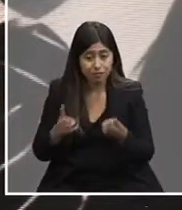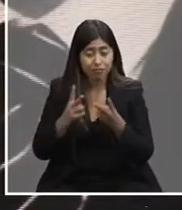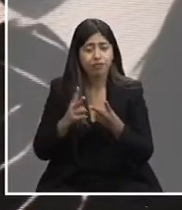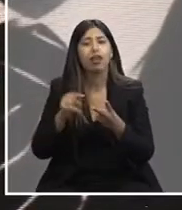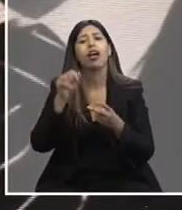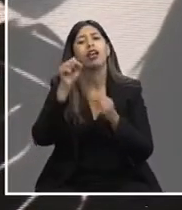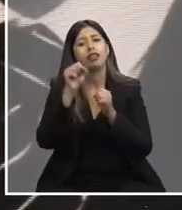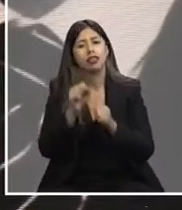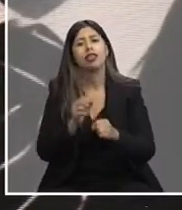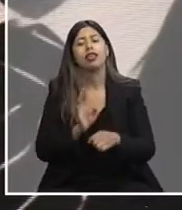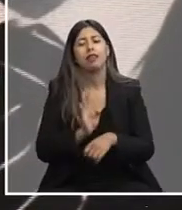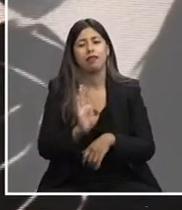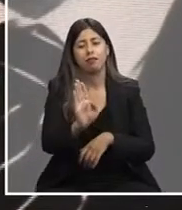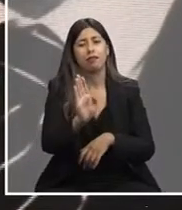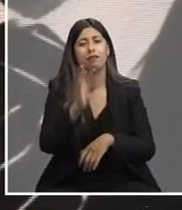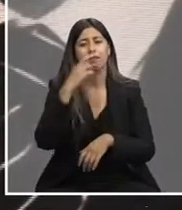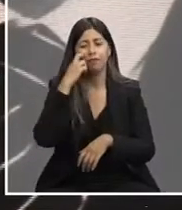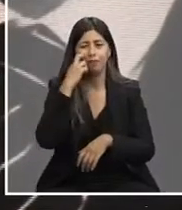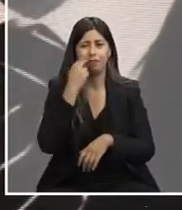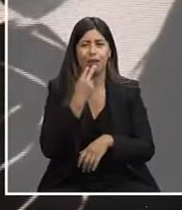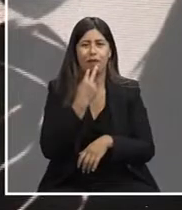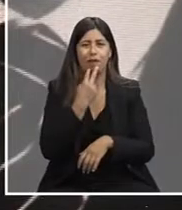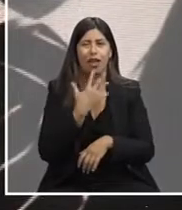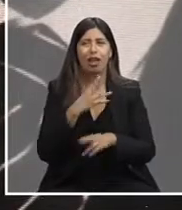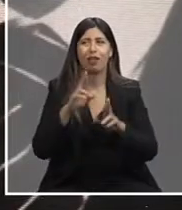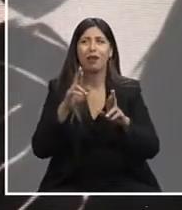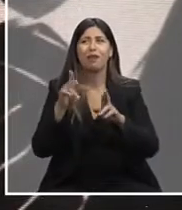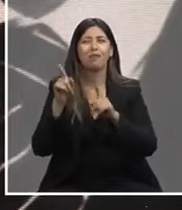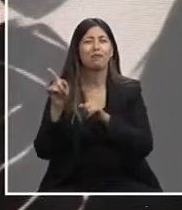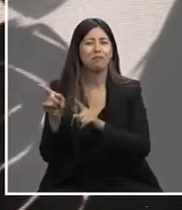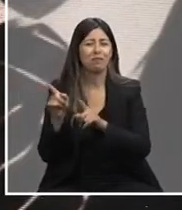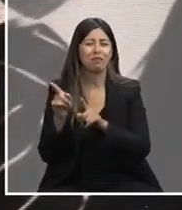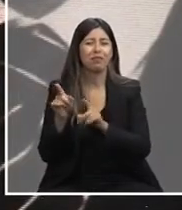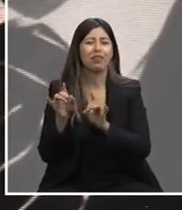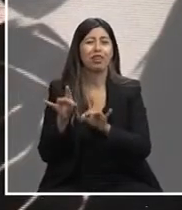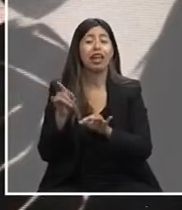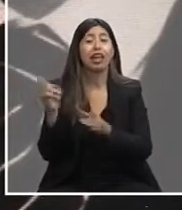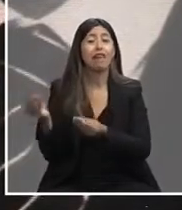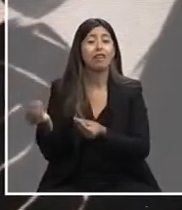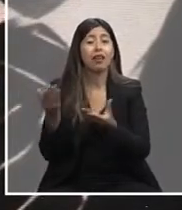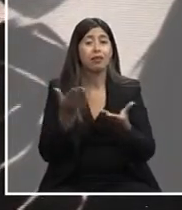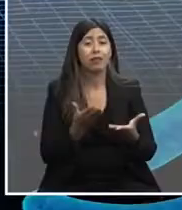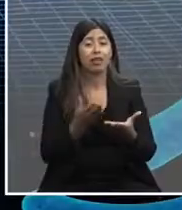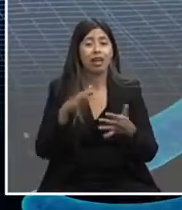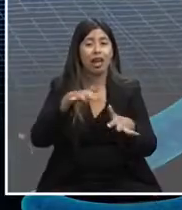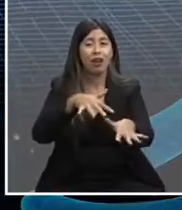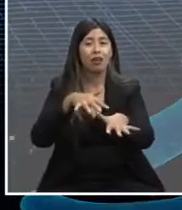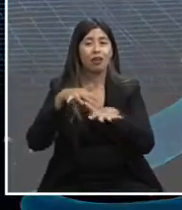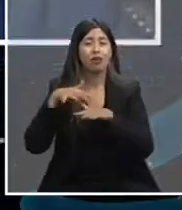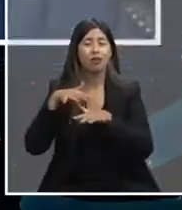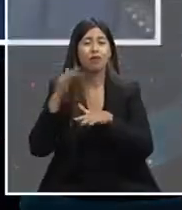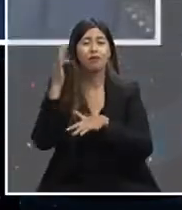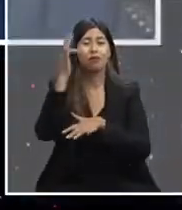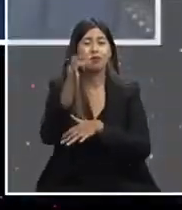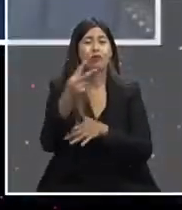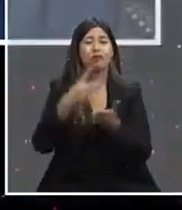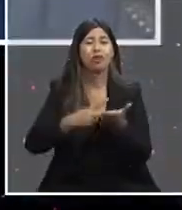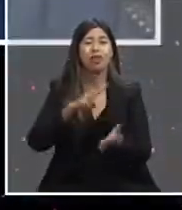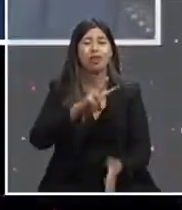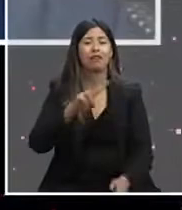especie. Esperamos así sea y damos la bienvenida a Toby Ord en el Congreso Futuro 2022 con la